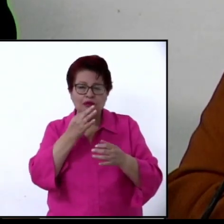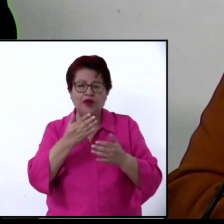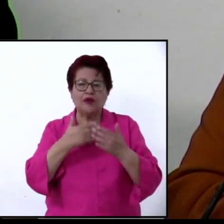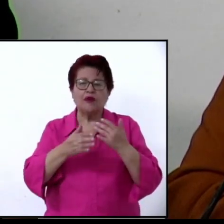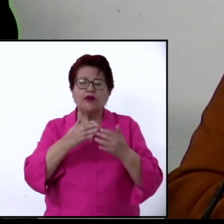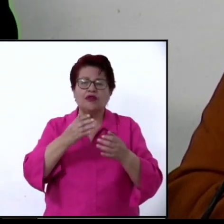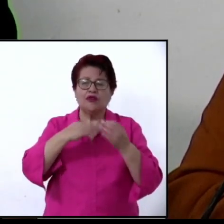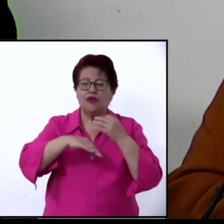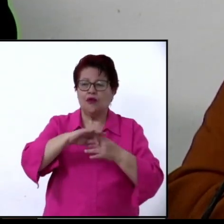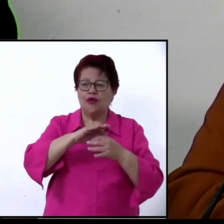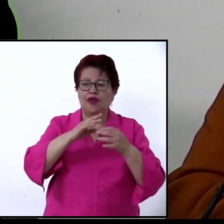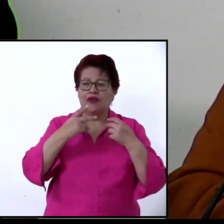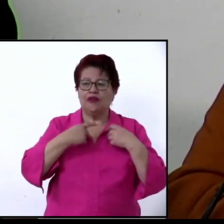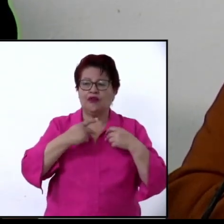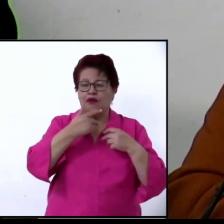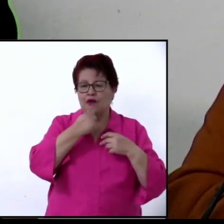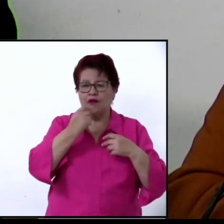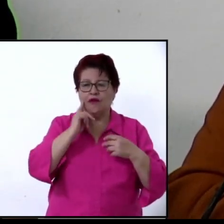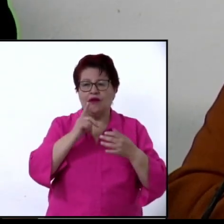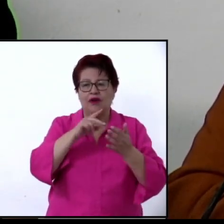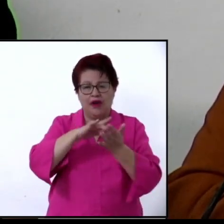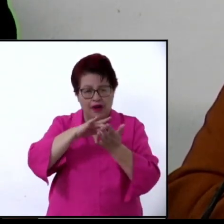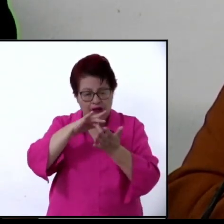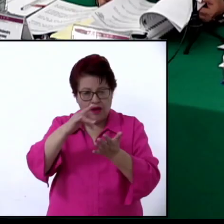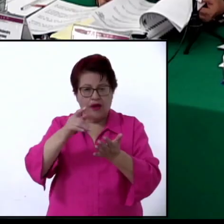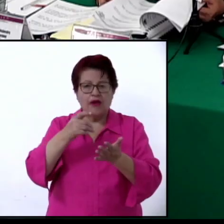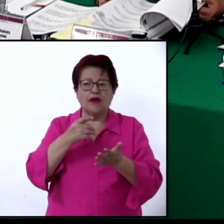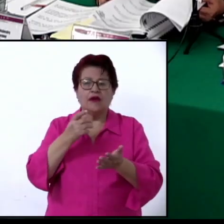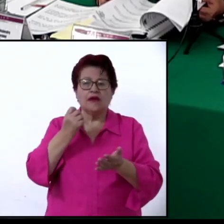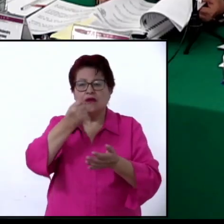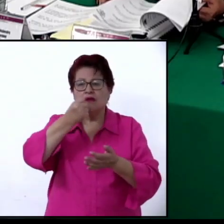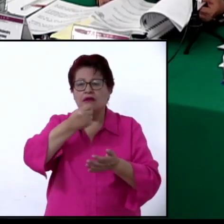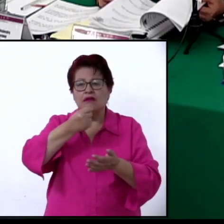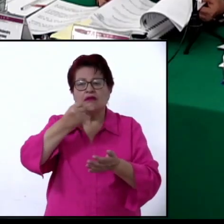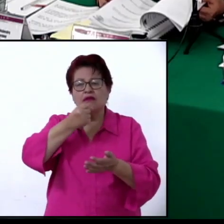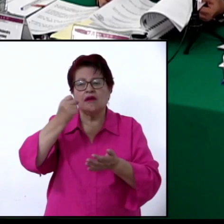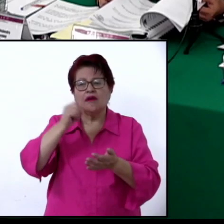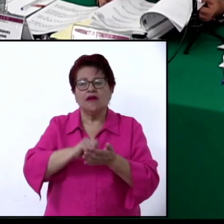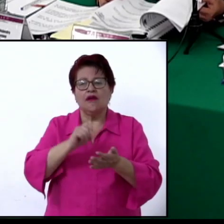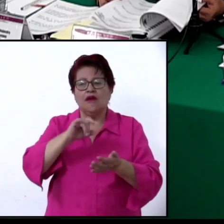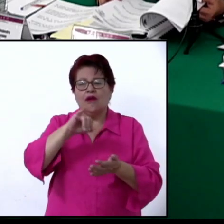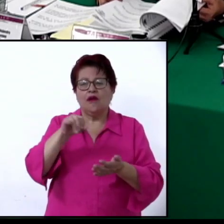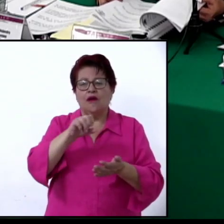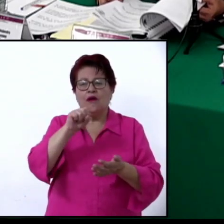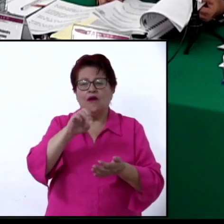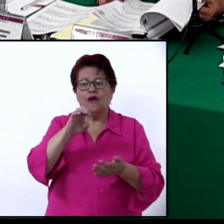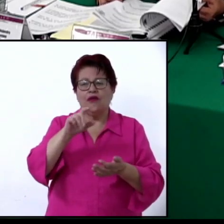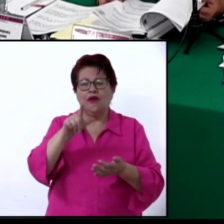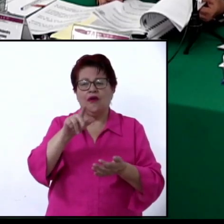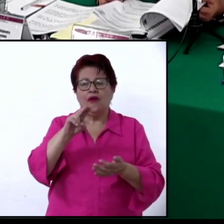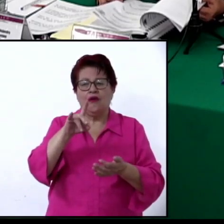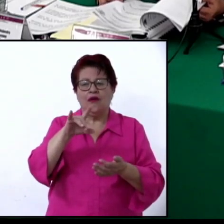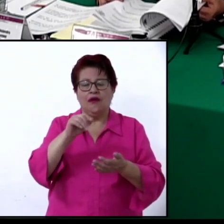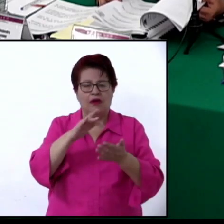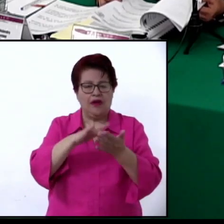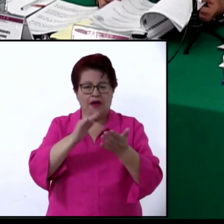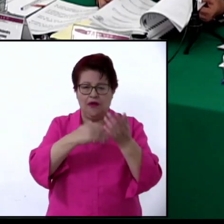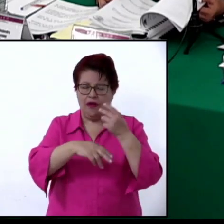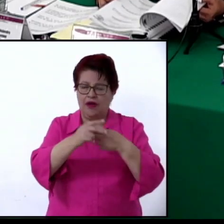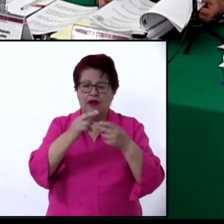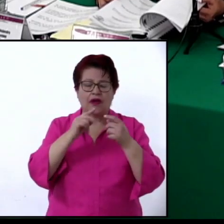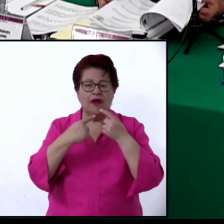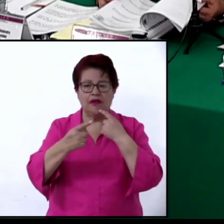y todos. También le quiero agradecer, secretario José Luis, por su asistencia a esta comparecencia. Y quiero externar